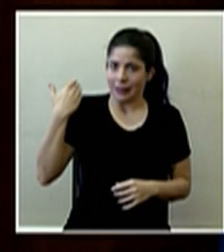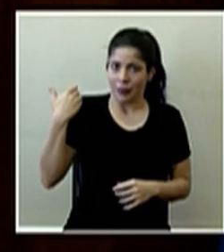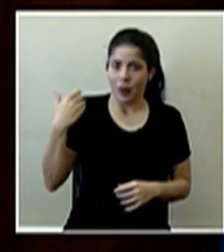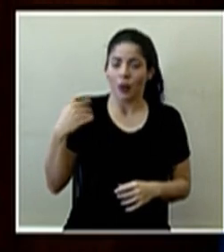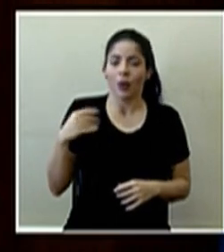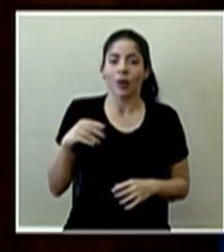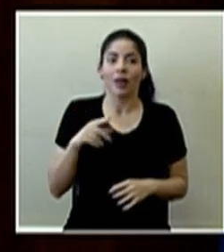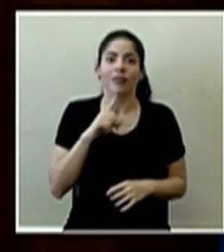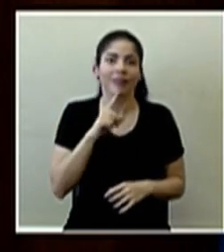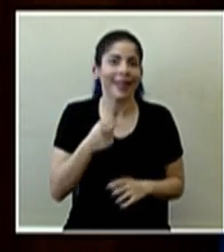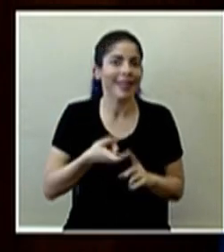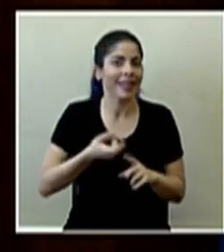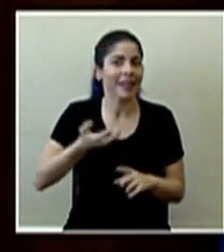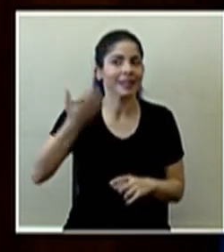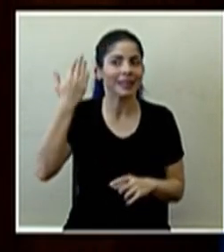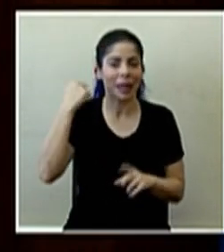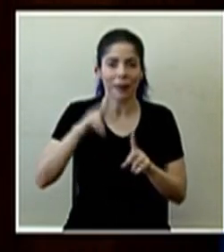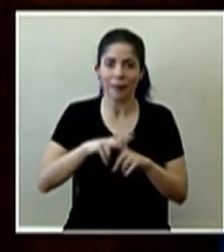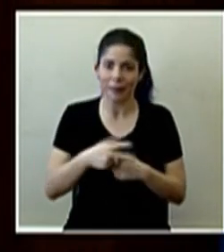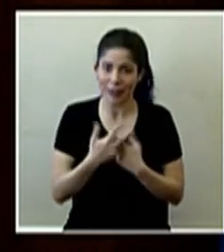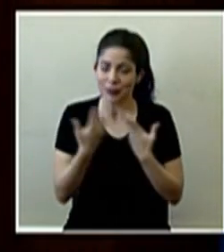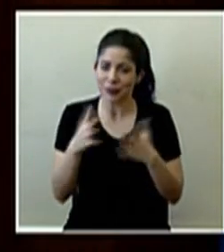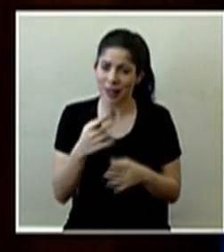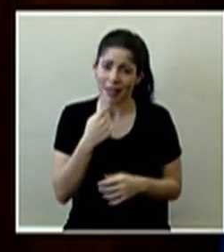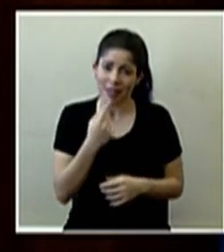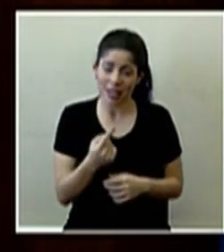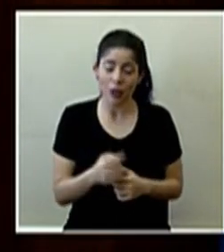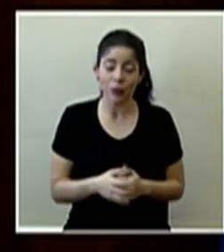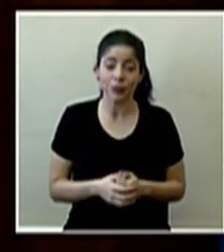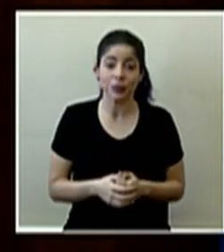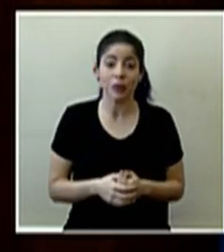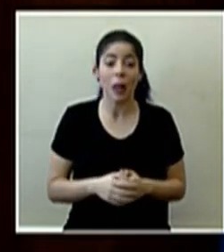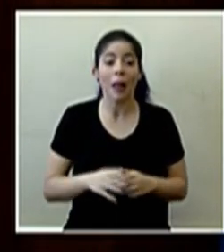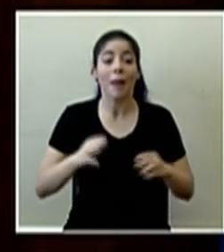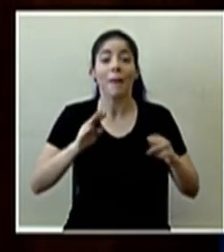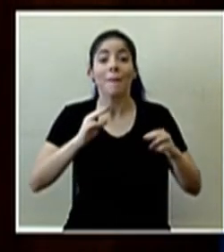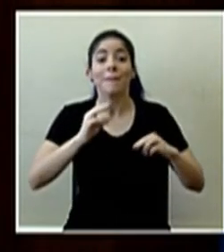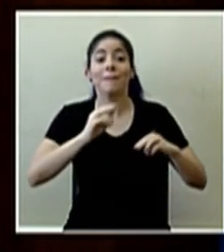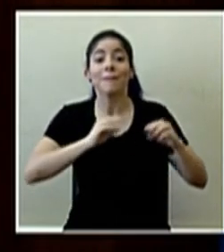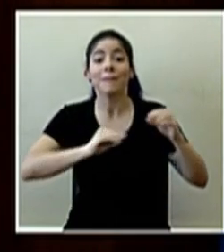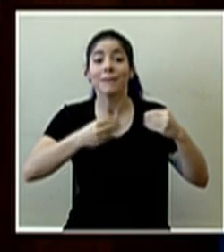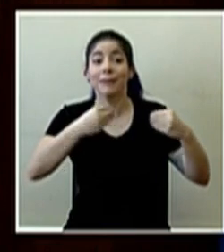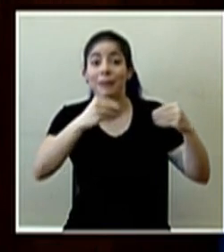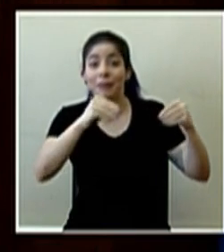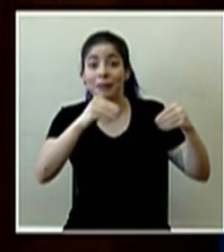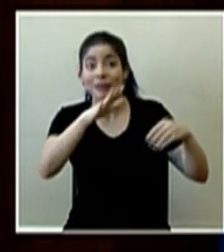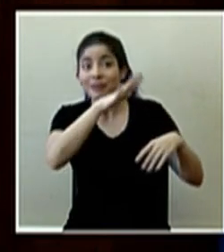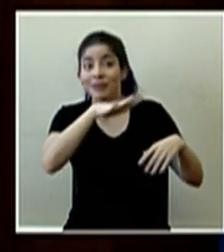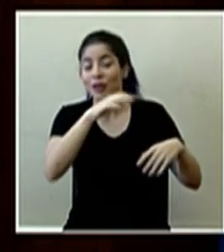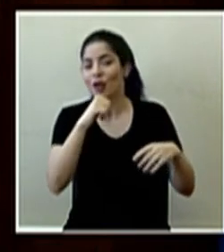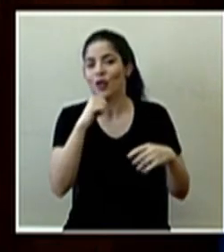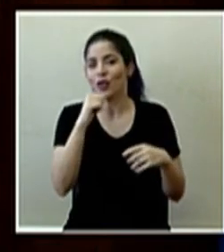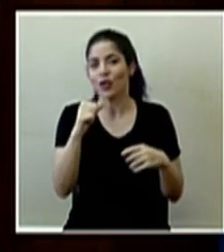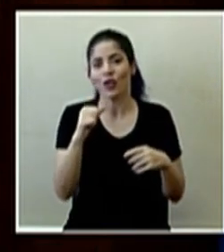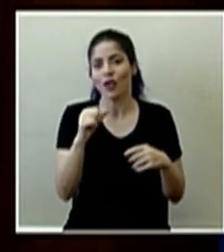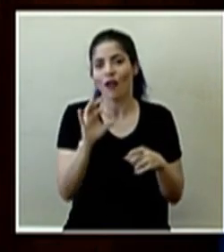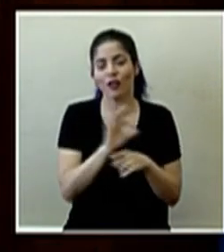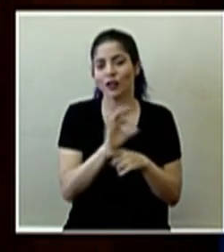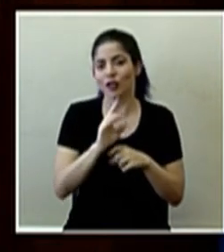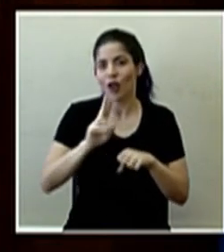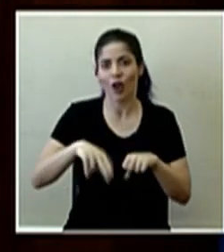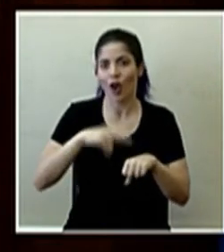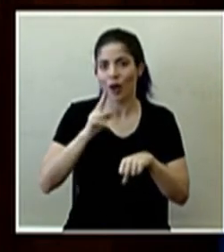recientes, inclusive desde que esto todo empezó, de que los mercados no están funcionando de forma